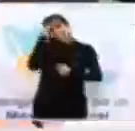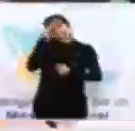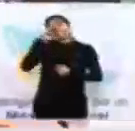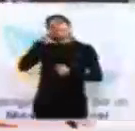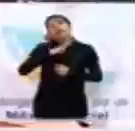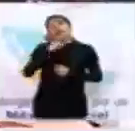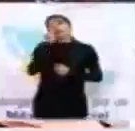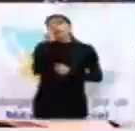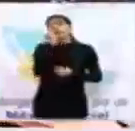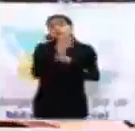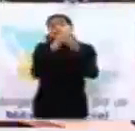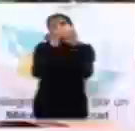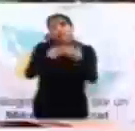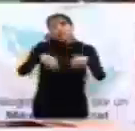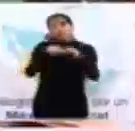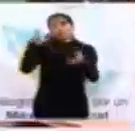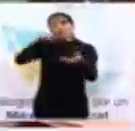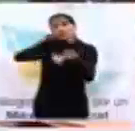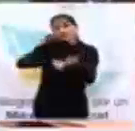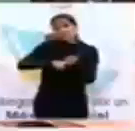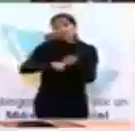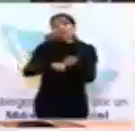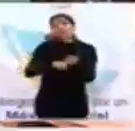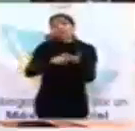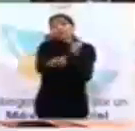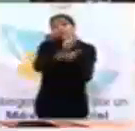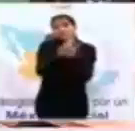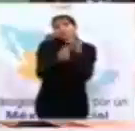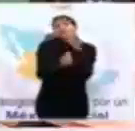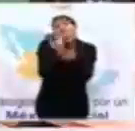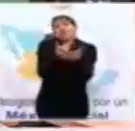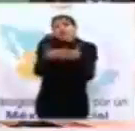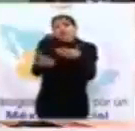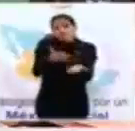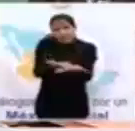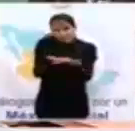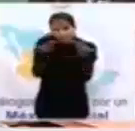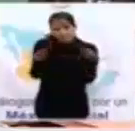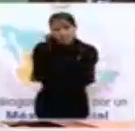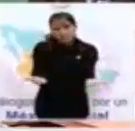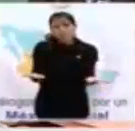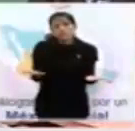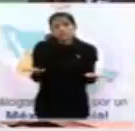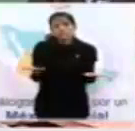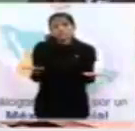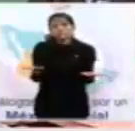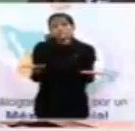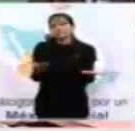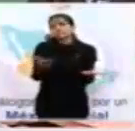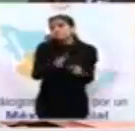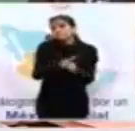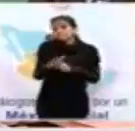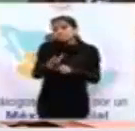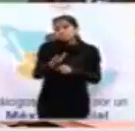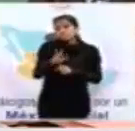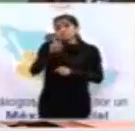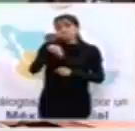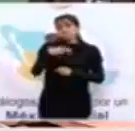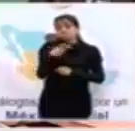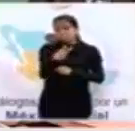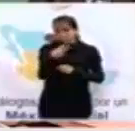actual que han sido propuestos en este gobierno, que en el sector, que llaman poderosamente